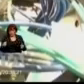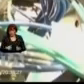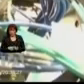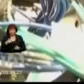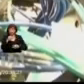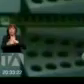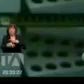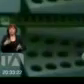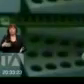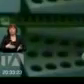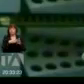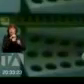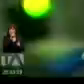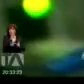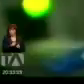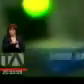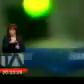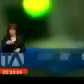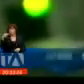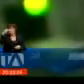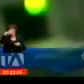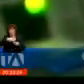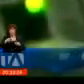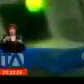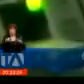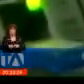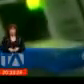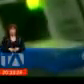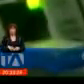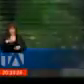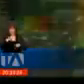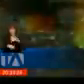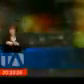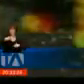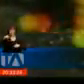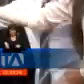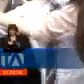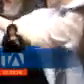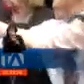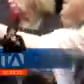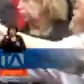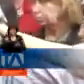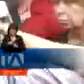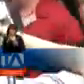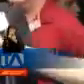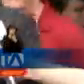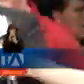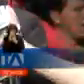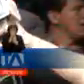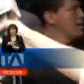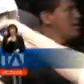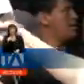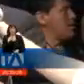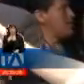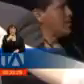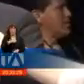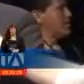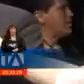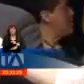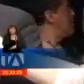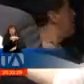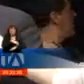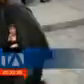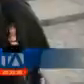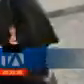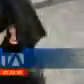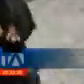en su contra por su presunta participación en el ataque a la integridad de sistemas informáticos, el cónsul señaló que Suecia y Ecuador